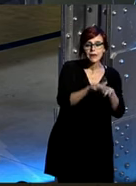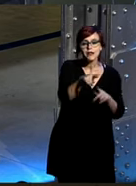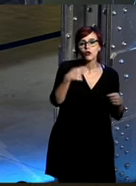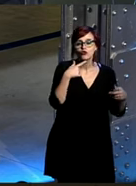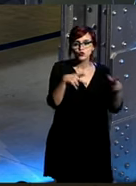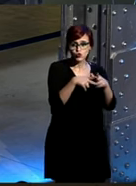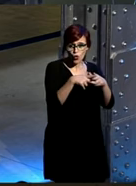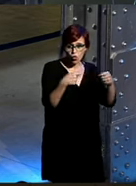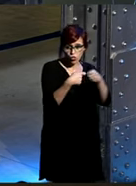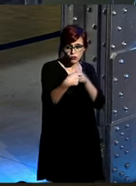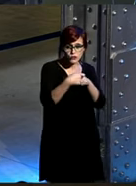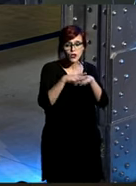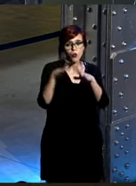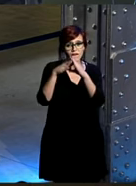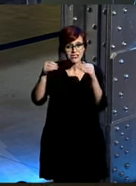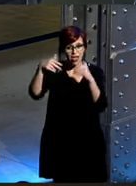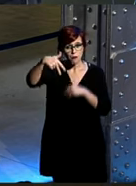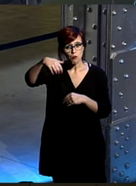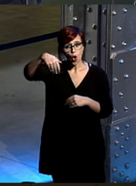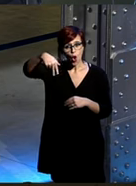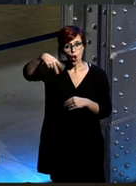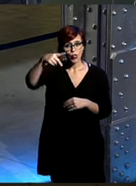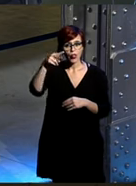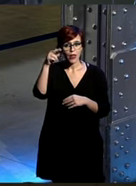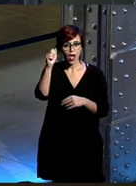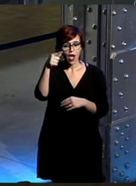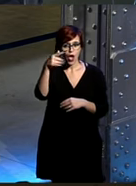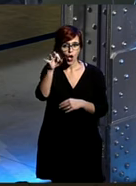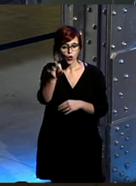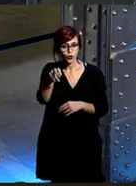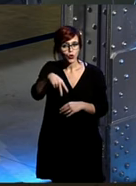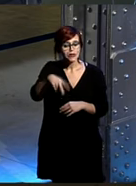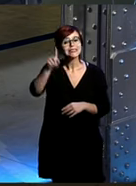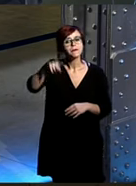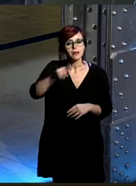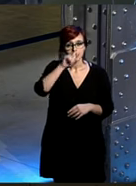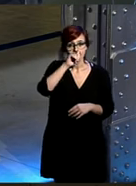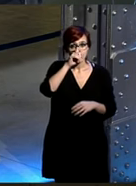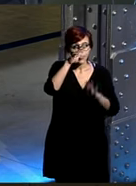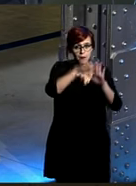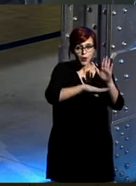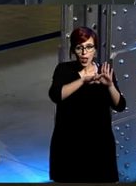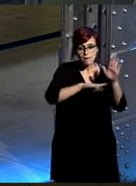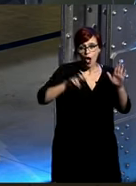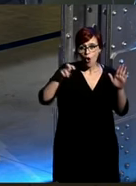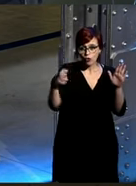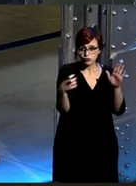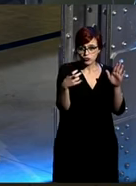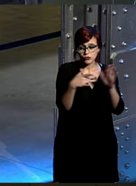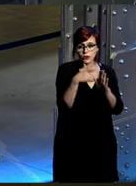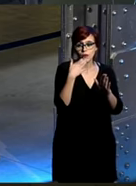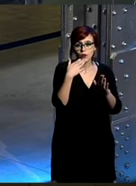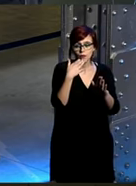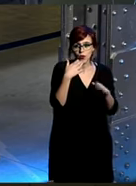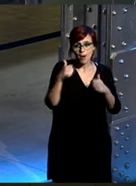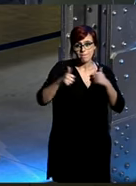socios, que es la Universidad de Mondragón. Y tenemos otros programas que por vocación no la tienen, como